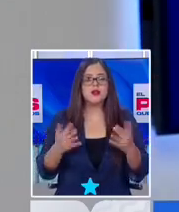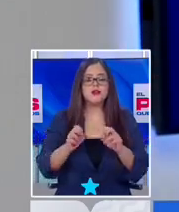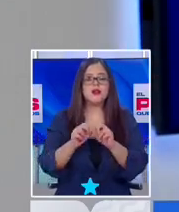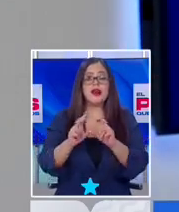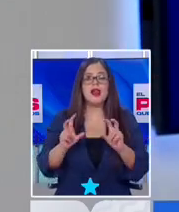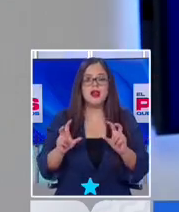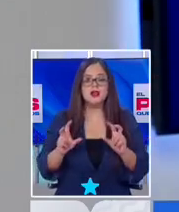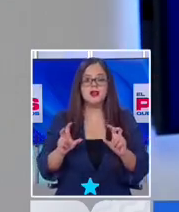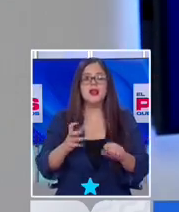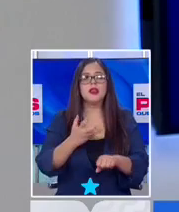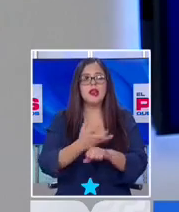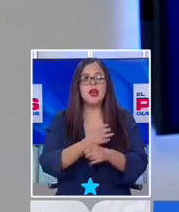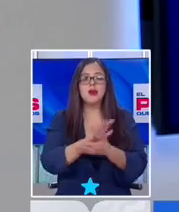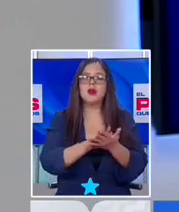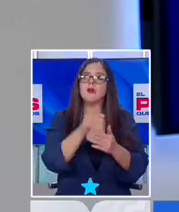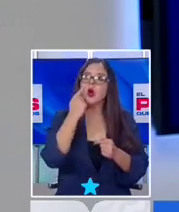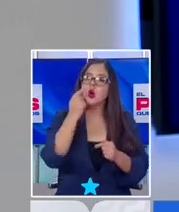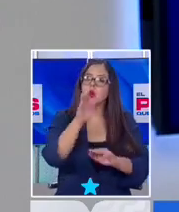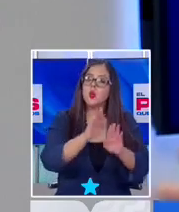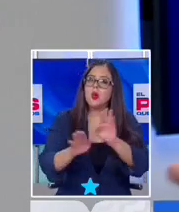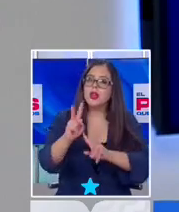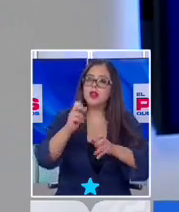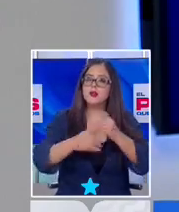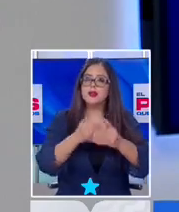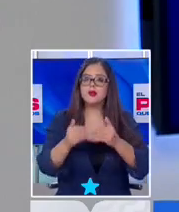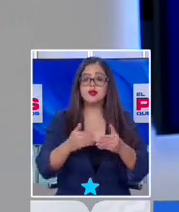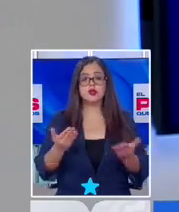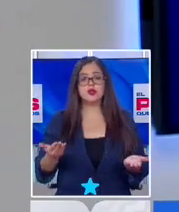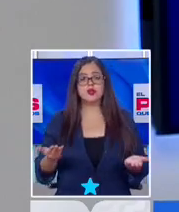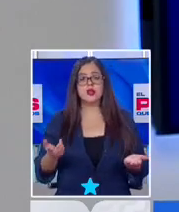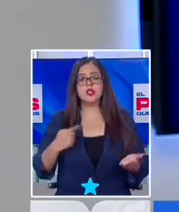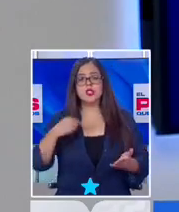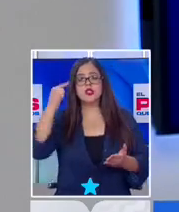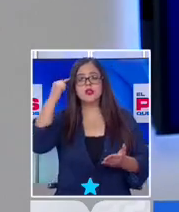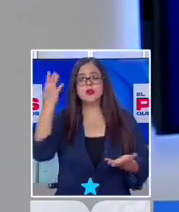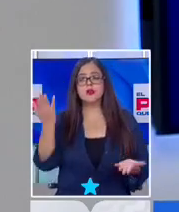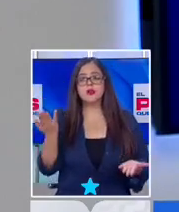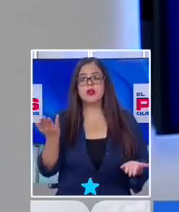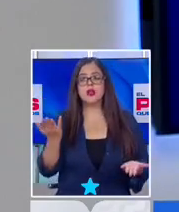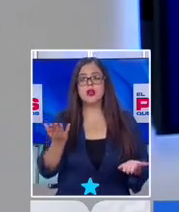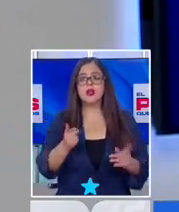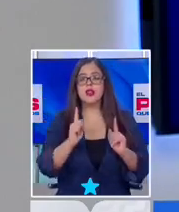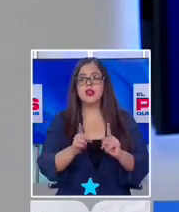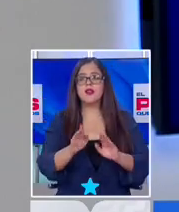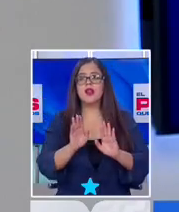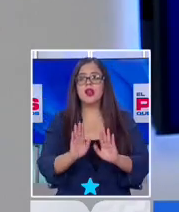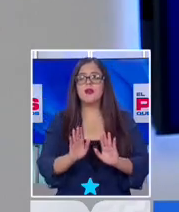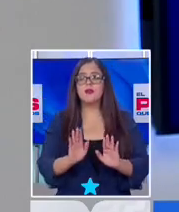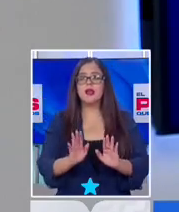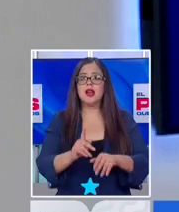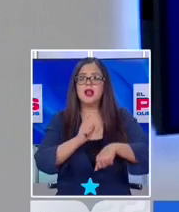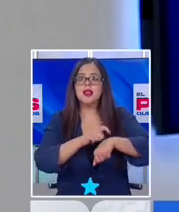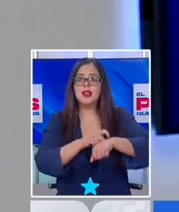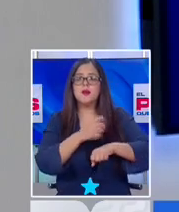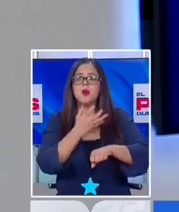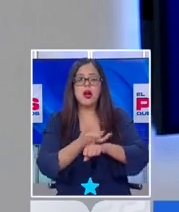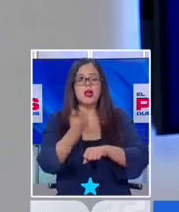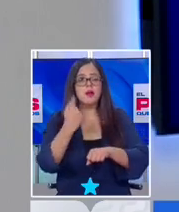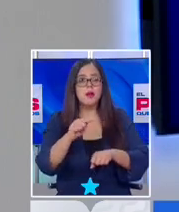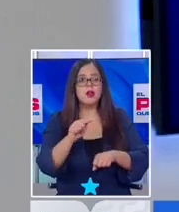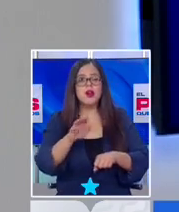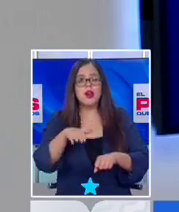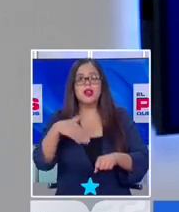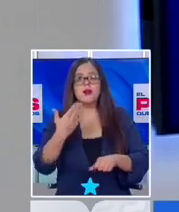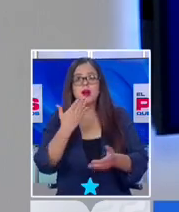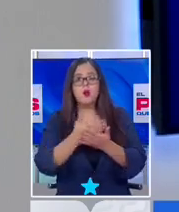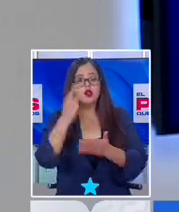respecto de que hoy cuidado por cómo va el proceso entonces yo creo que todavía hay que esperar queda tiempo pero en su momento cuando